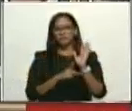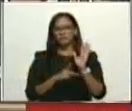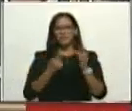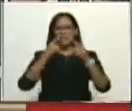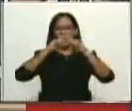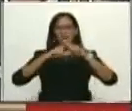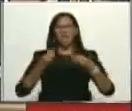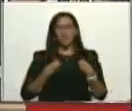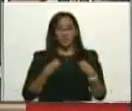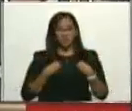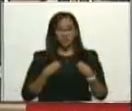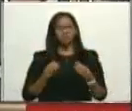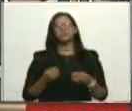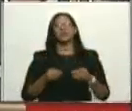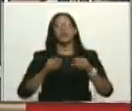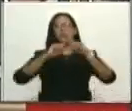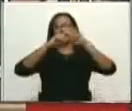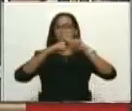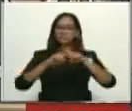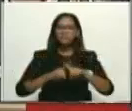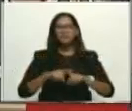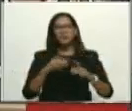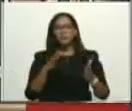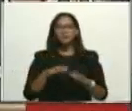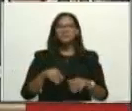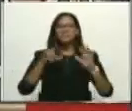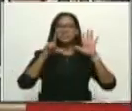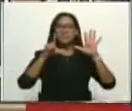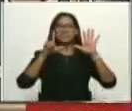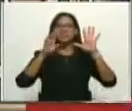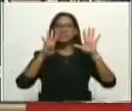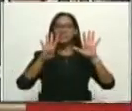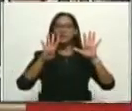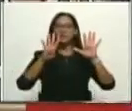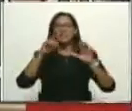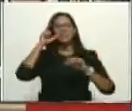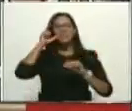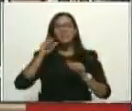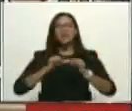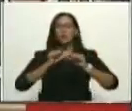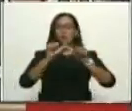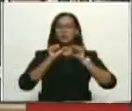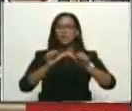vivo. Eso es como que fueran 79 días continuos de transmisión.